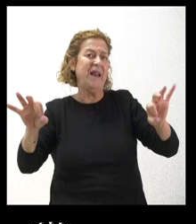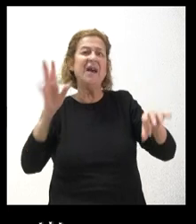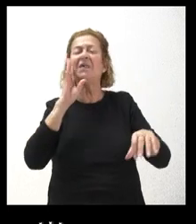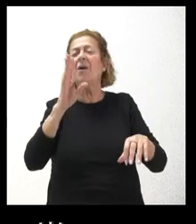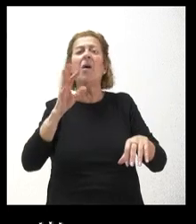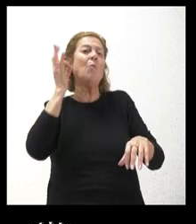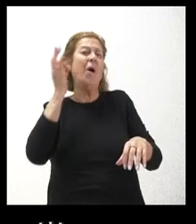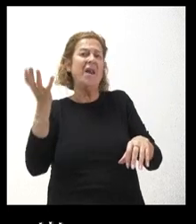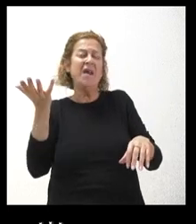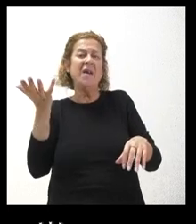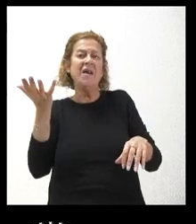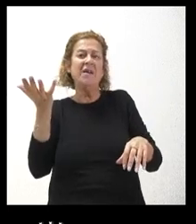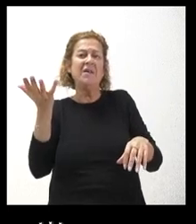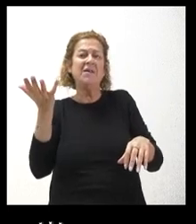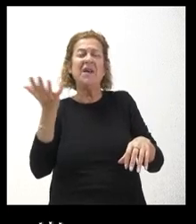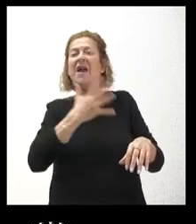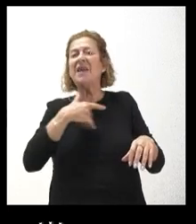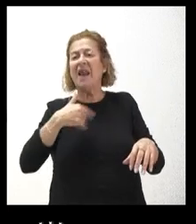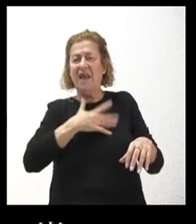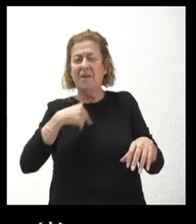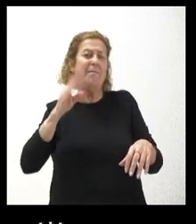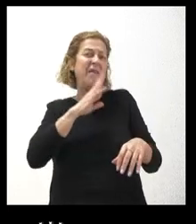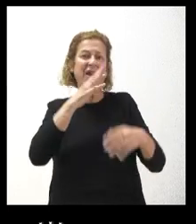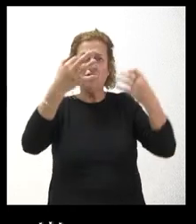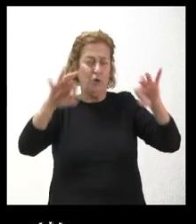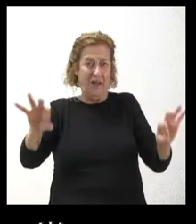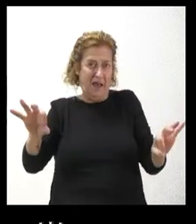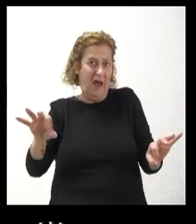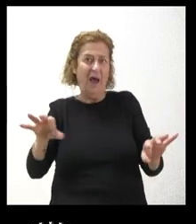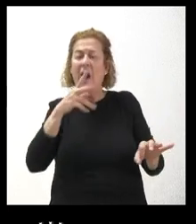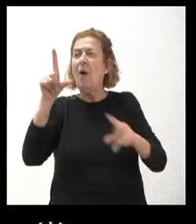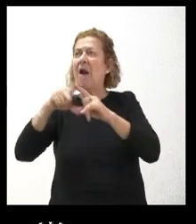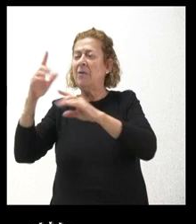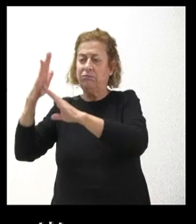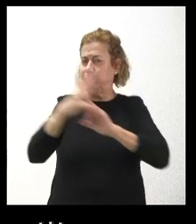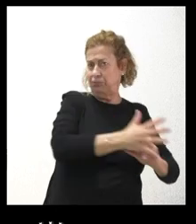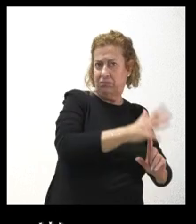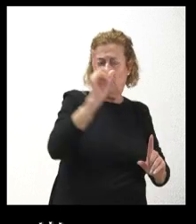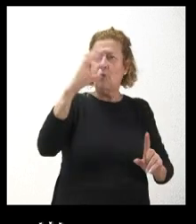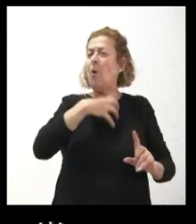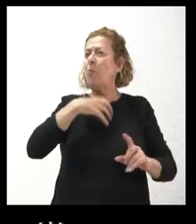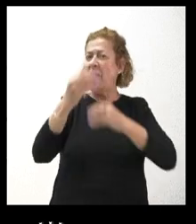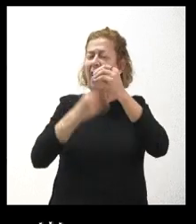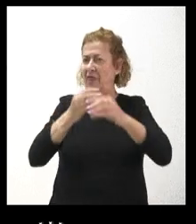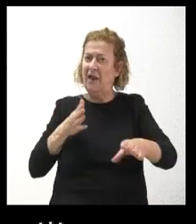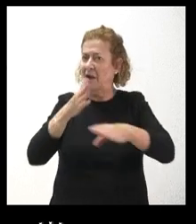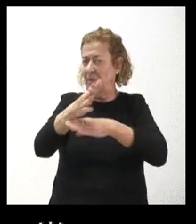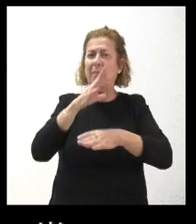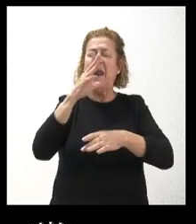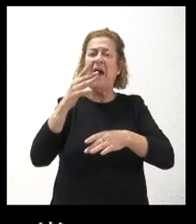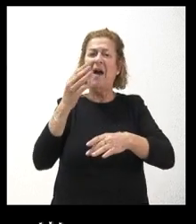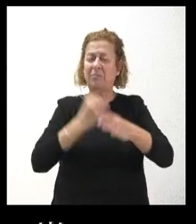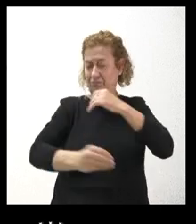que quieren eh ser madres solas que ahora mismo están excluidas no de esta de esta prestación sanitaria